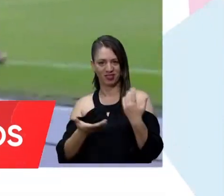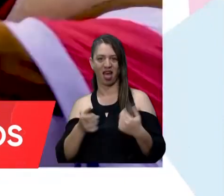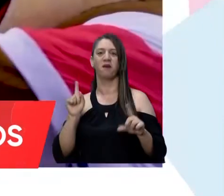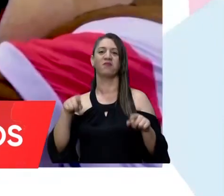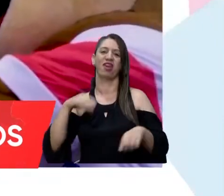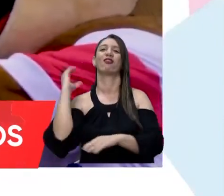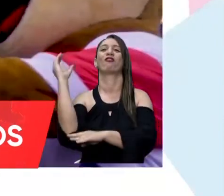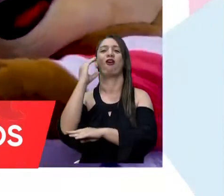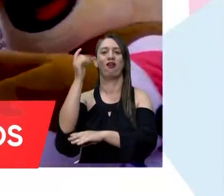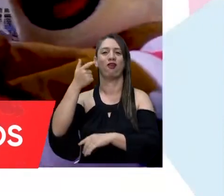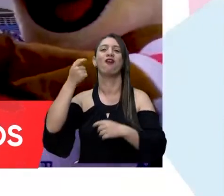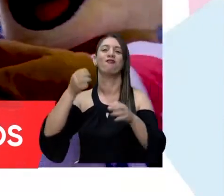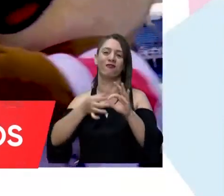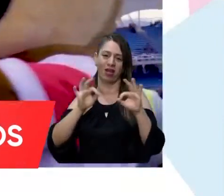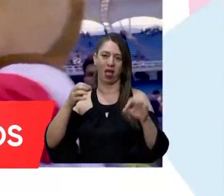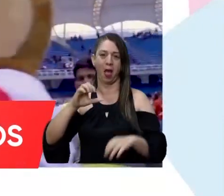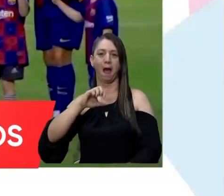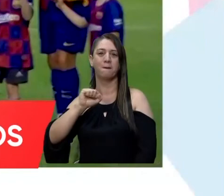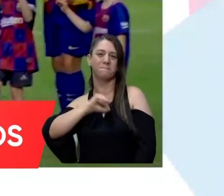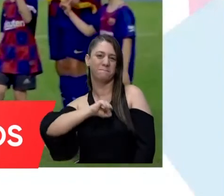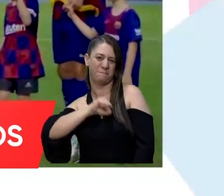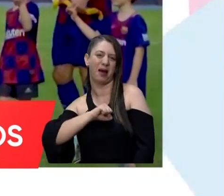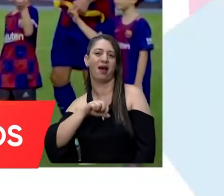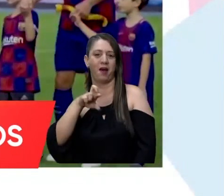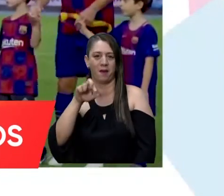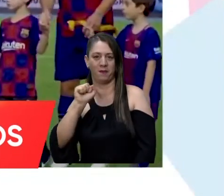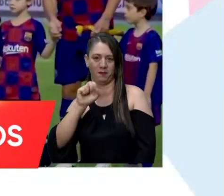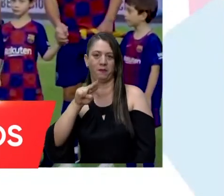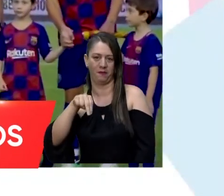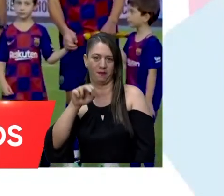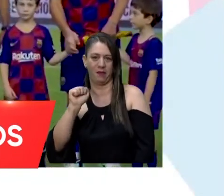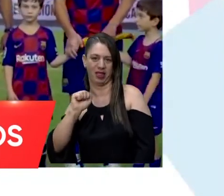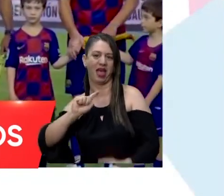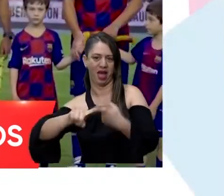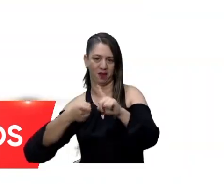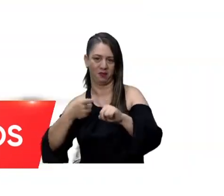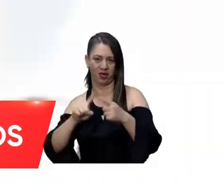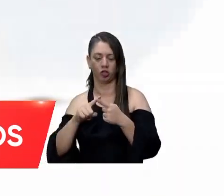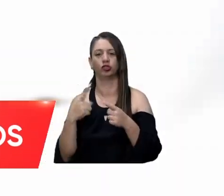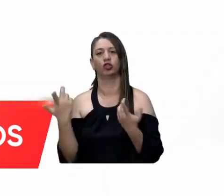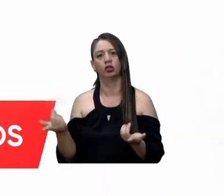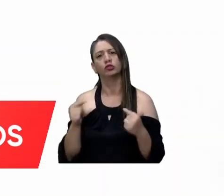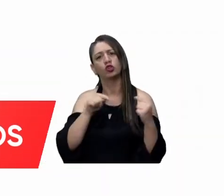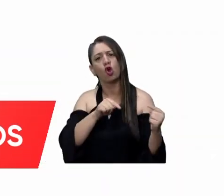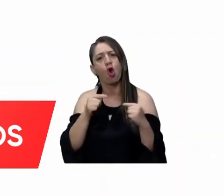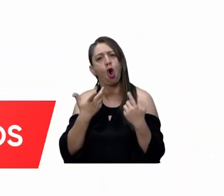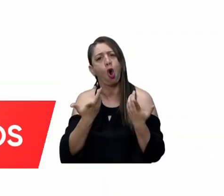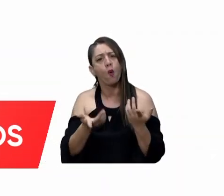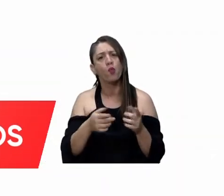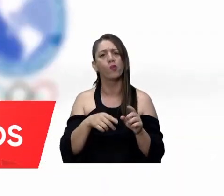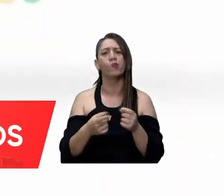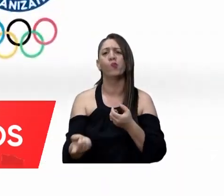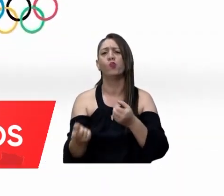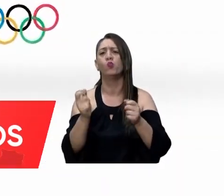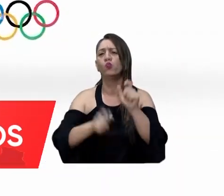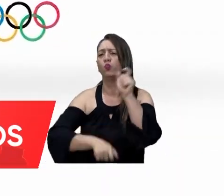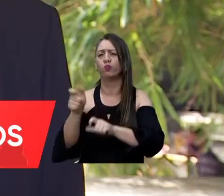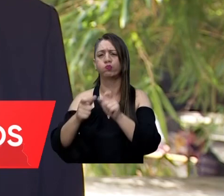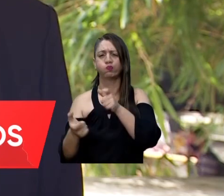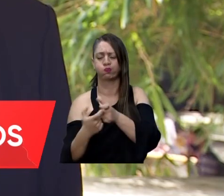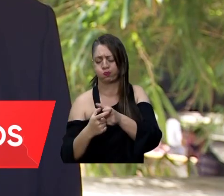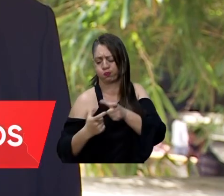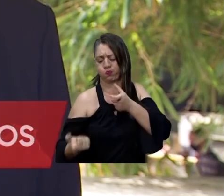los colombianos al llamar Pana a un amigo. Se hizo un concurso a nivel local y regional donde participaron muchas personas y